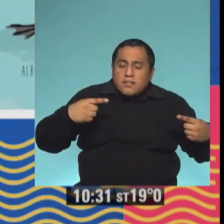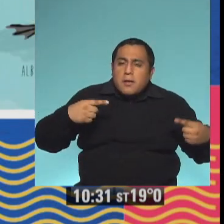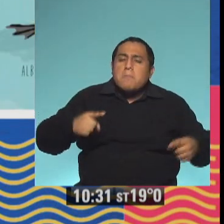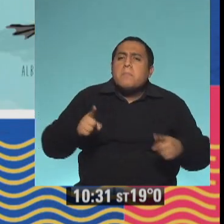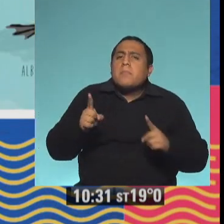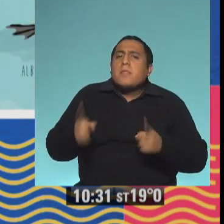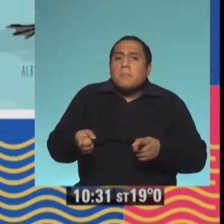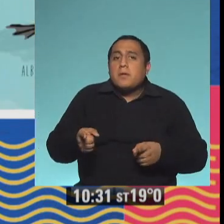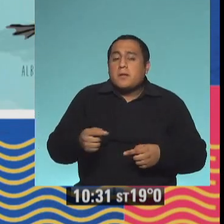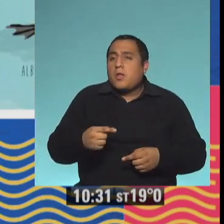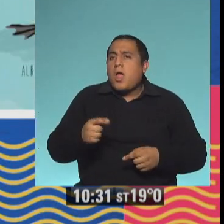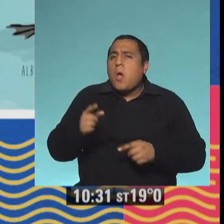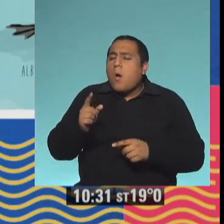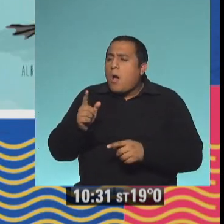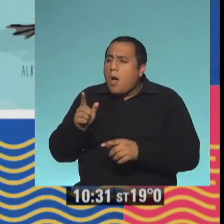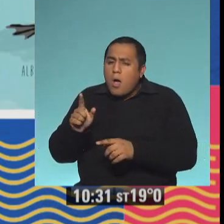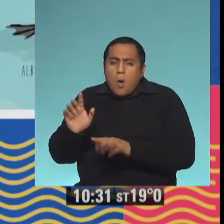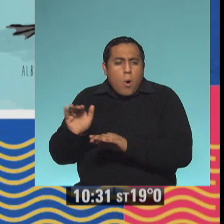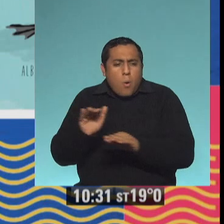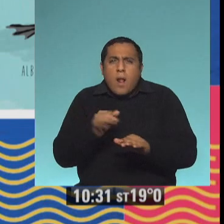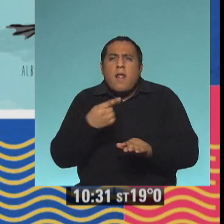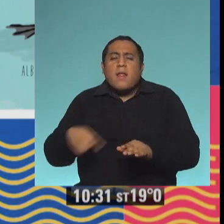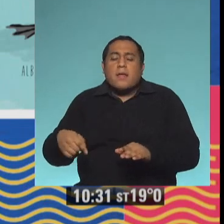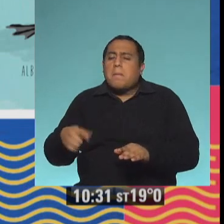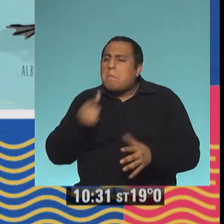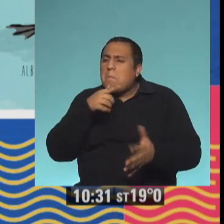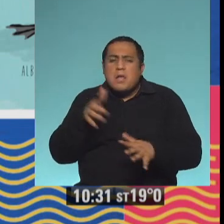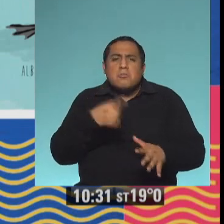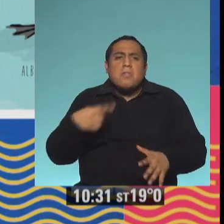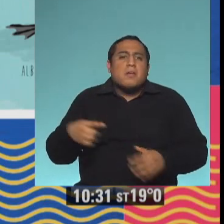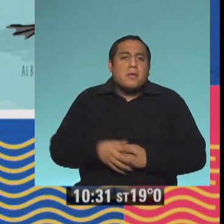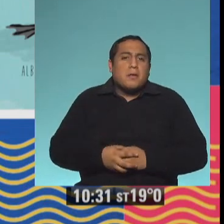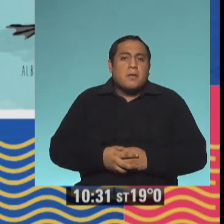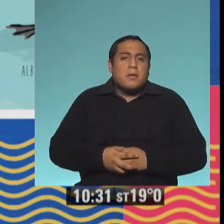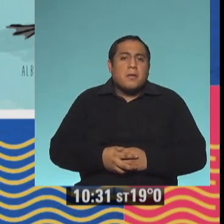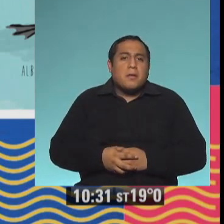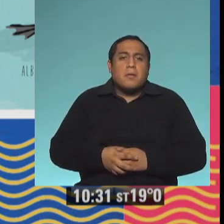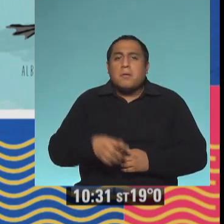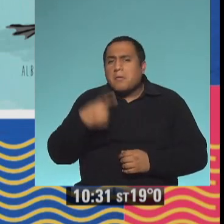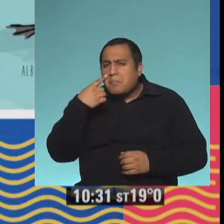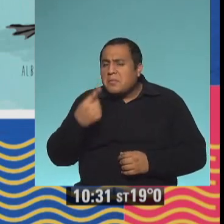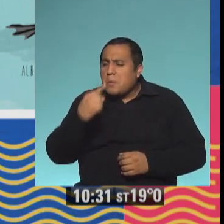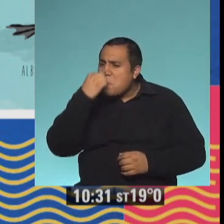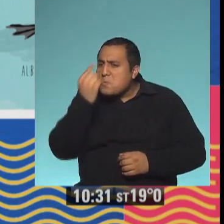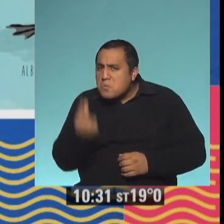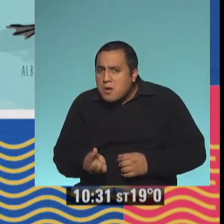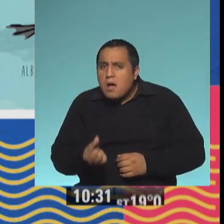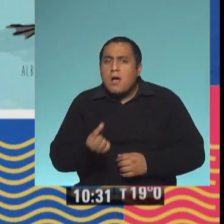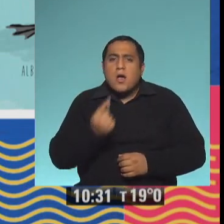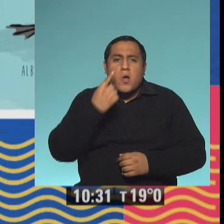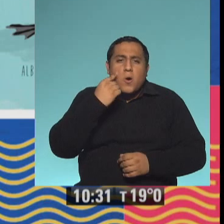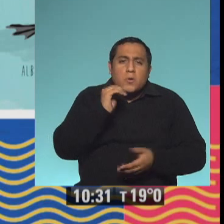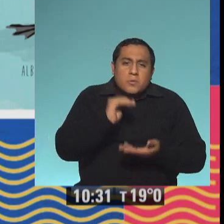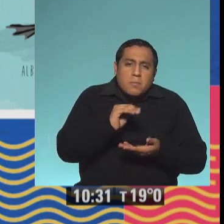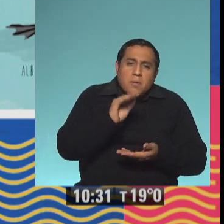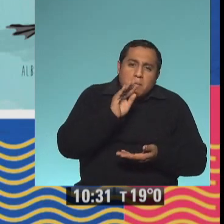También tenían algo en común. ¿En qué se parecen? A ver... El buitre, el tucán, la cacatúa,